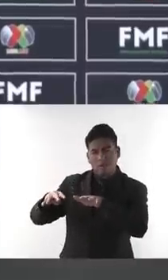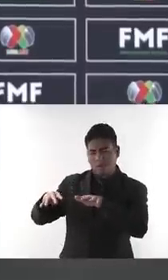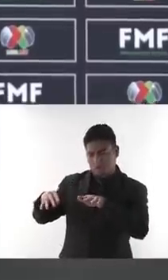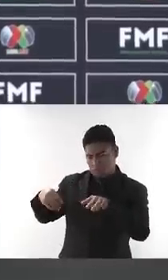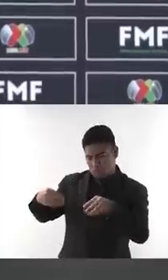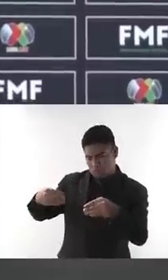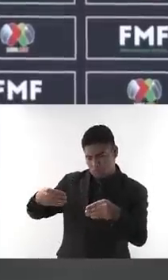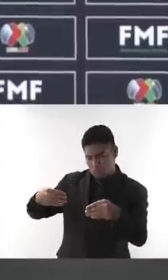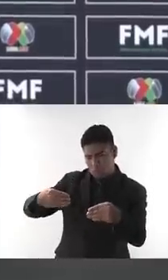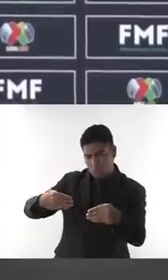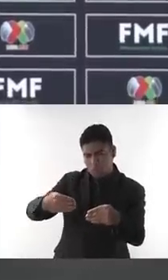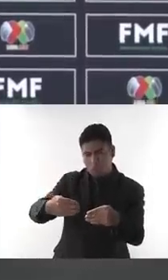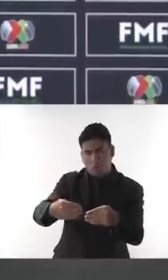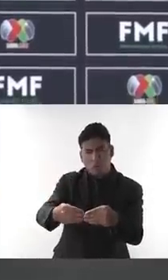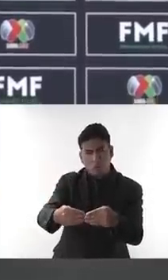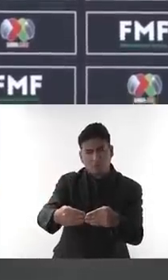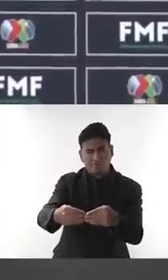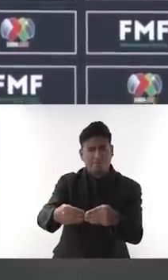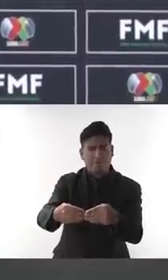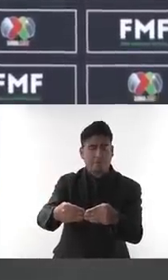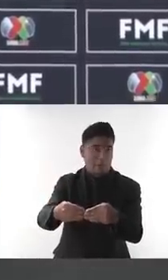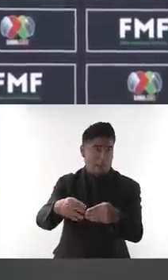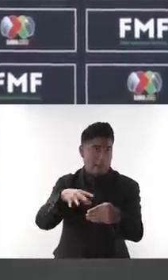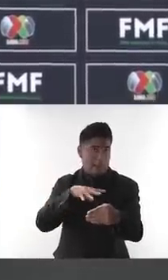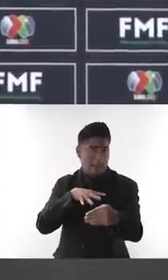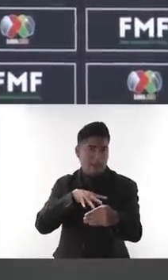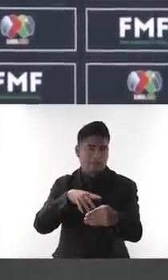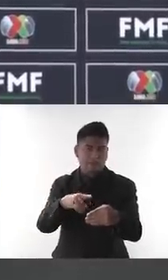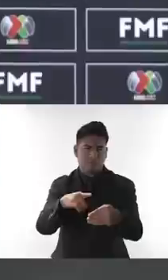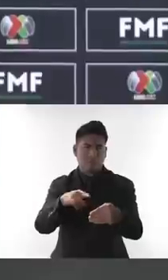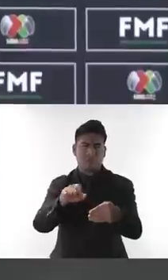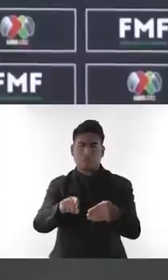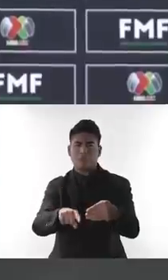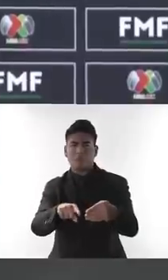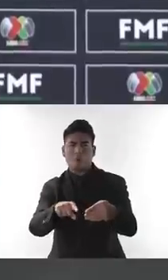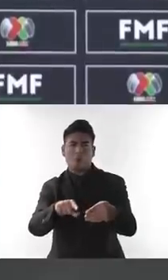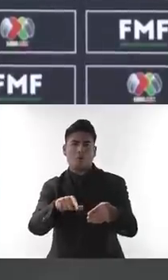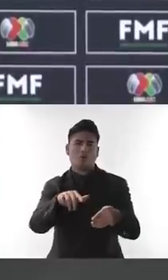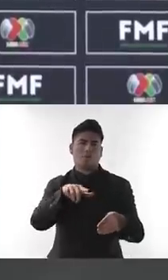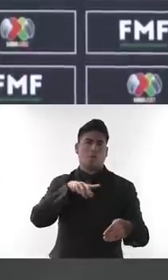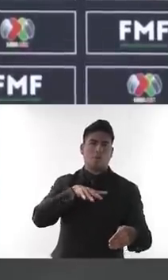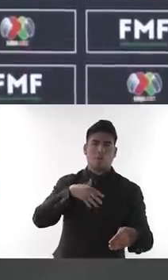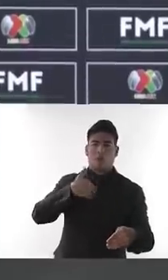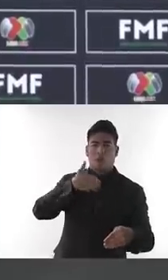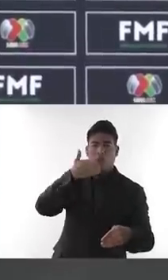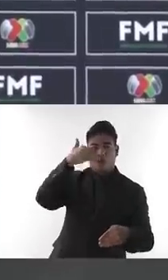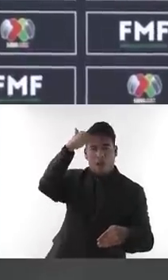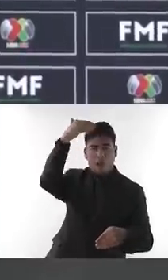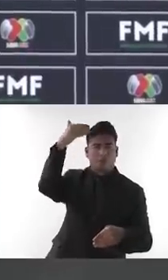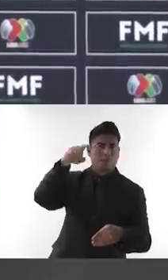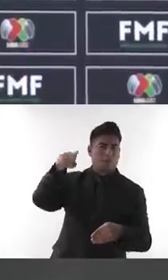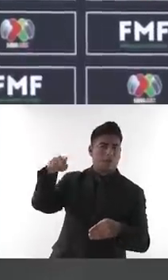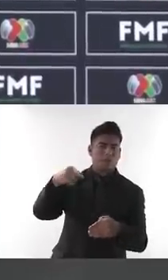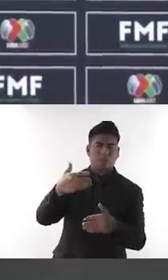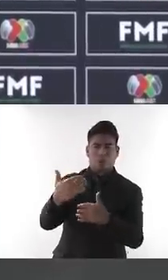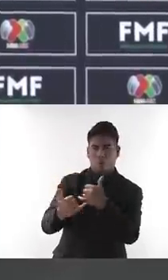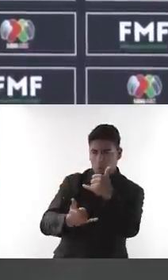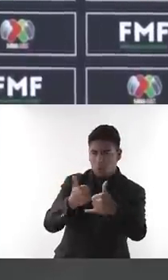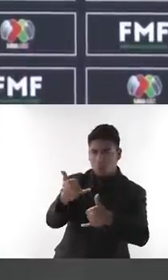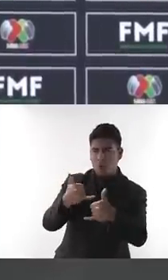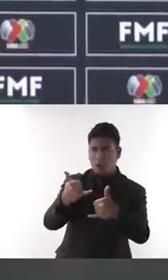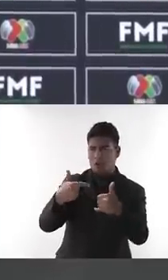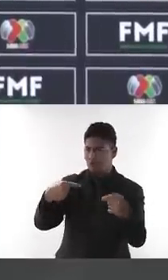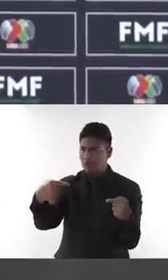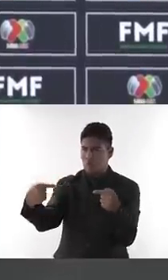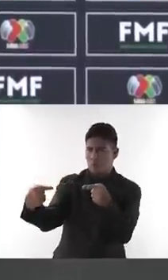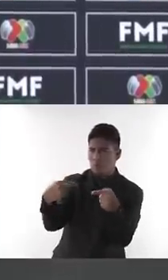partido final que jugamos contra Arabia Saudita, en donde no nos dejáramos de preguntar si era la